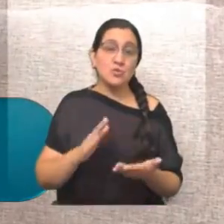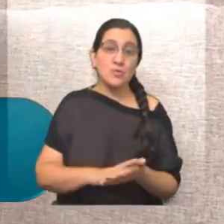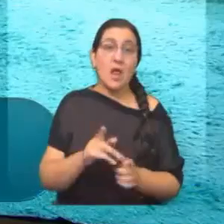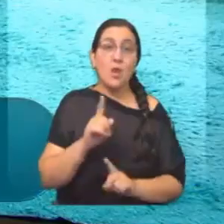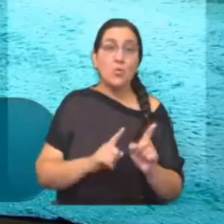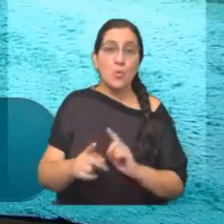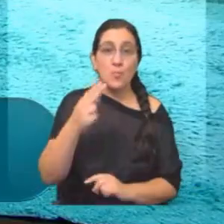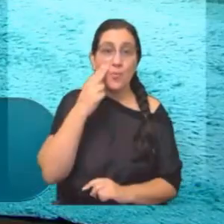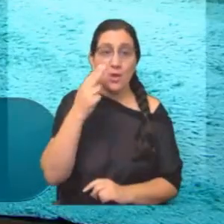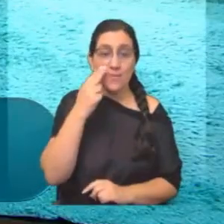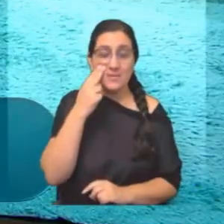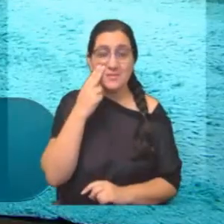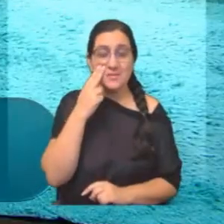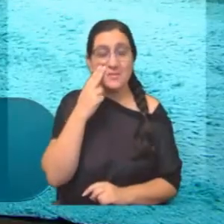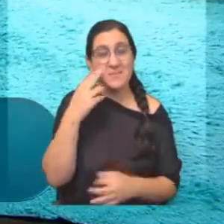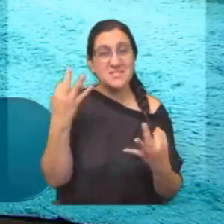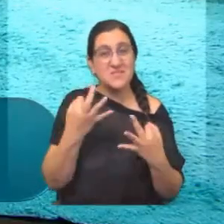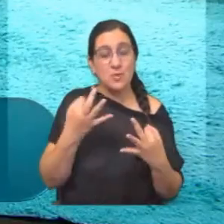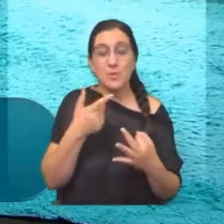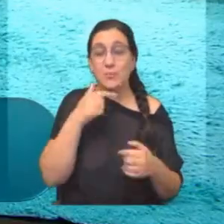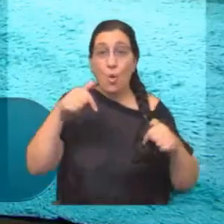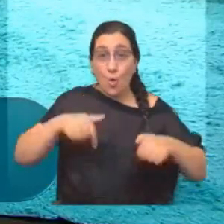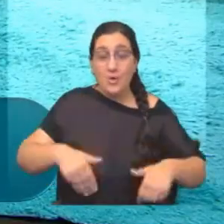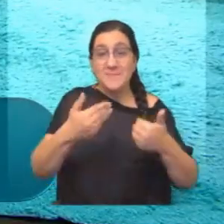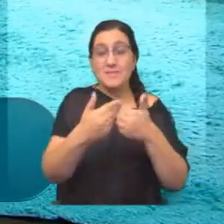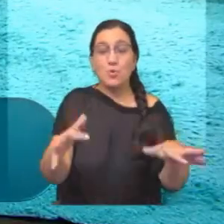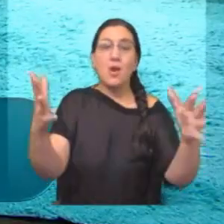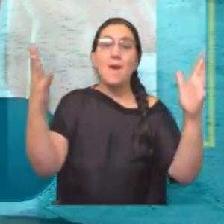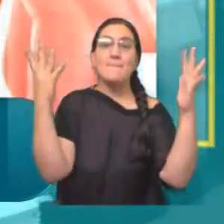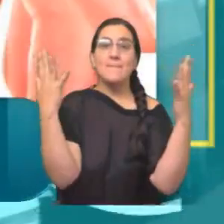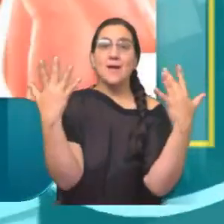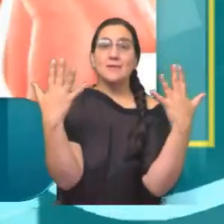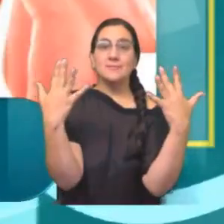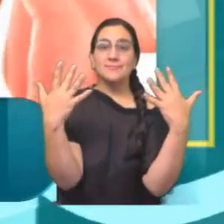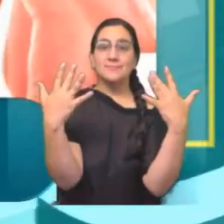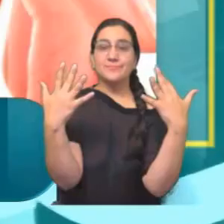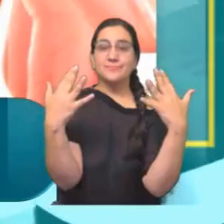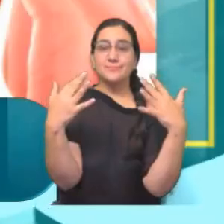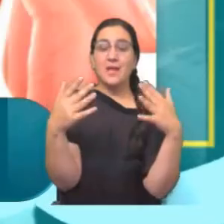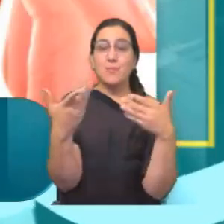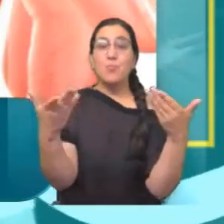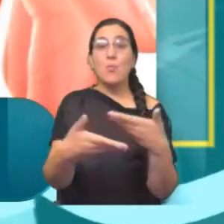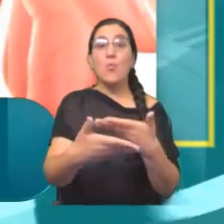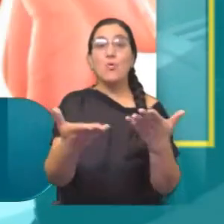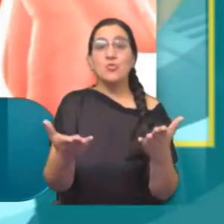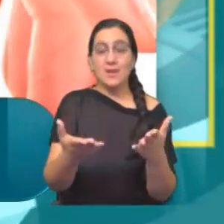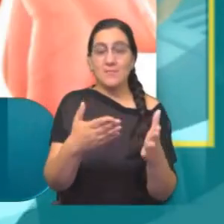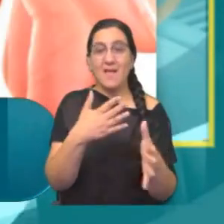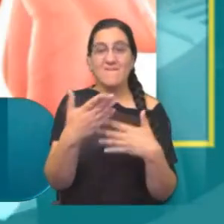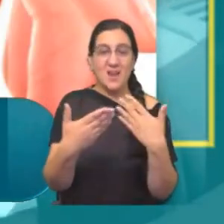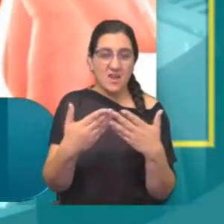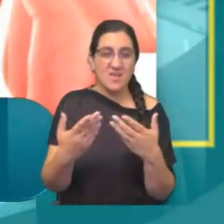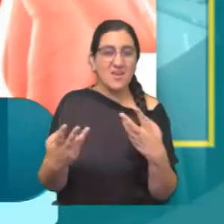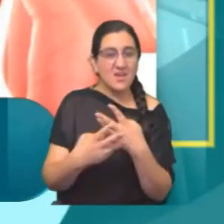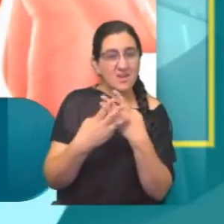con la mano. Te dije que te va a impresionar. Como lo dice el tema. Y ahí tenemos como siempre unas plaquitas para poder ver e ir hablando. En general, en lo